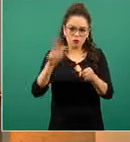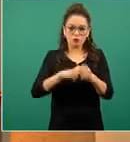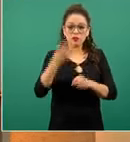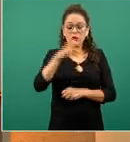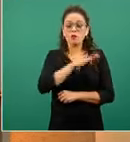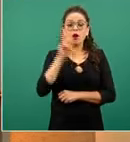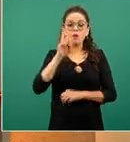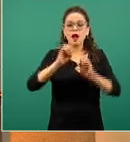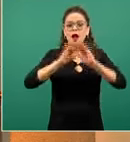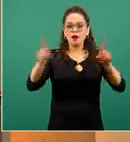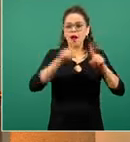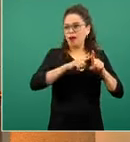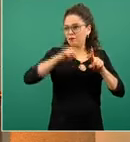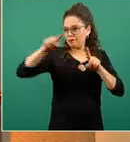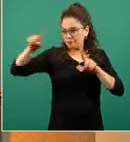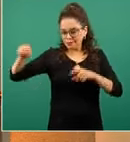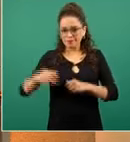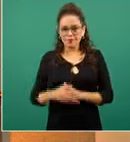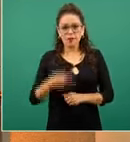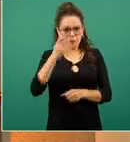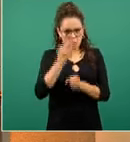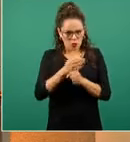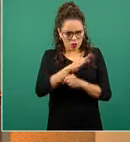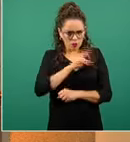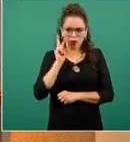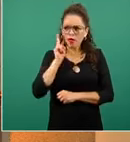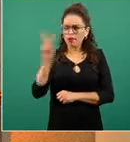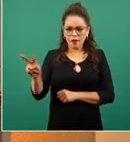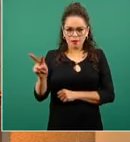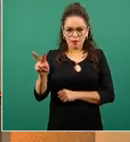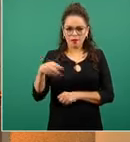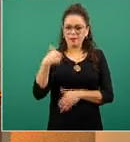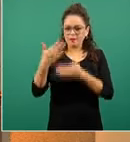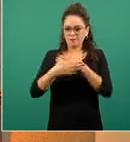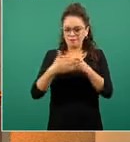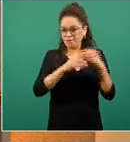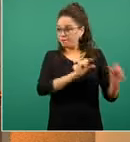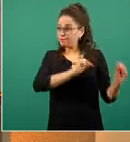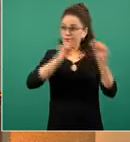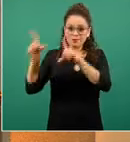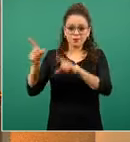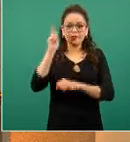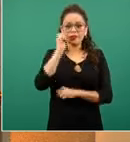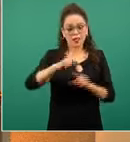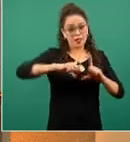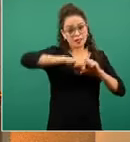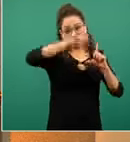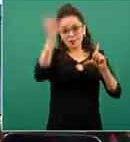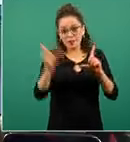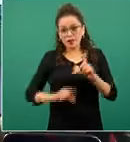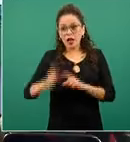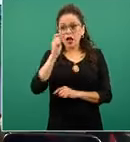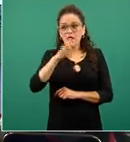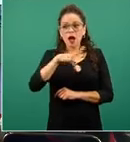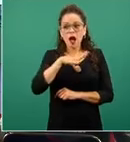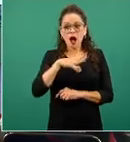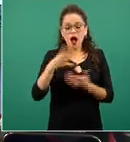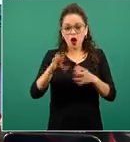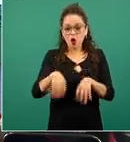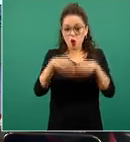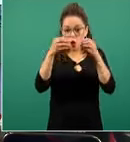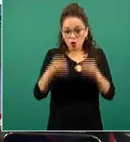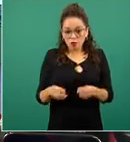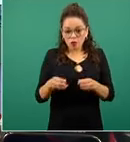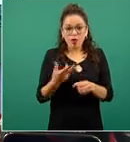más allá que también, y ahorita lo vamos a ver en las siguientes gráficas, la ocupación nacional hemos visto que también ha estado